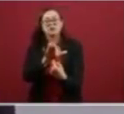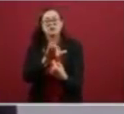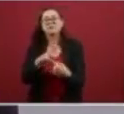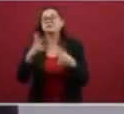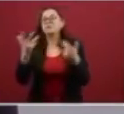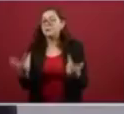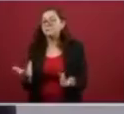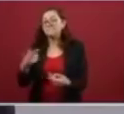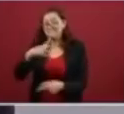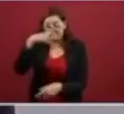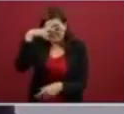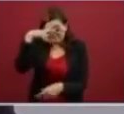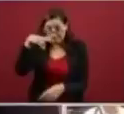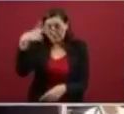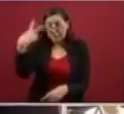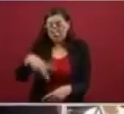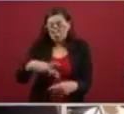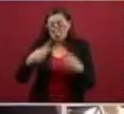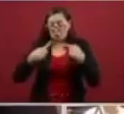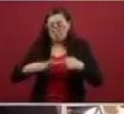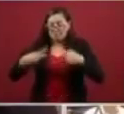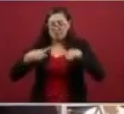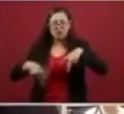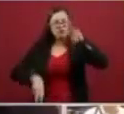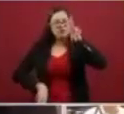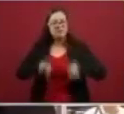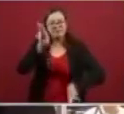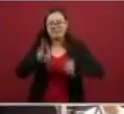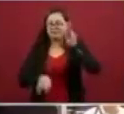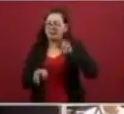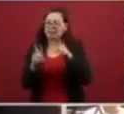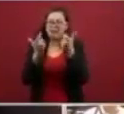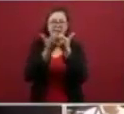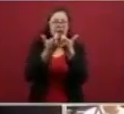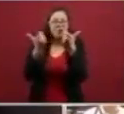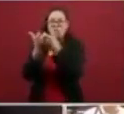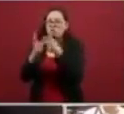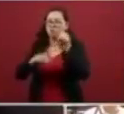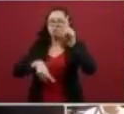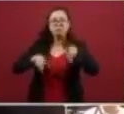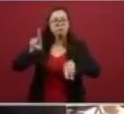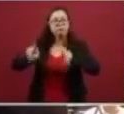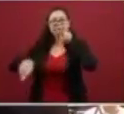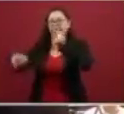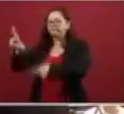las clases sociales y de todos los sectores económicos